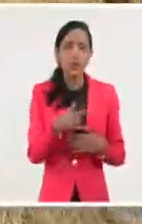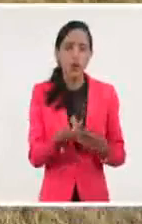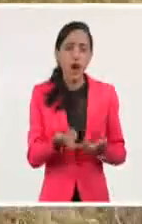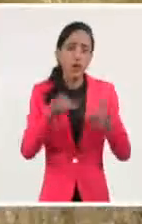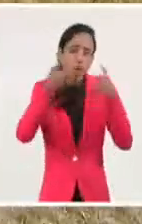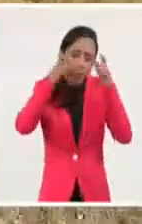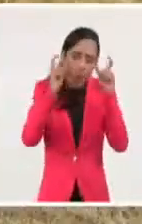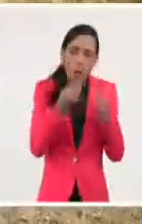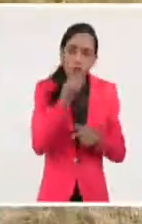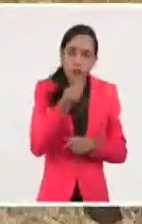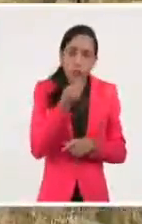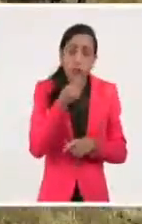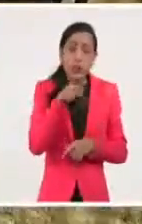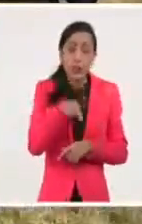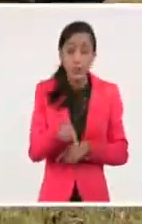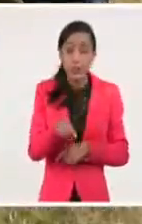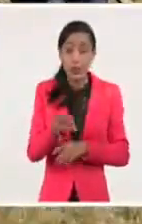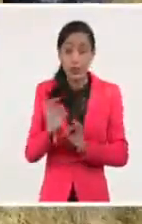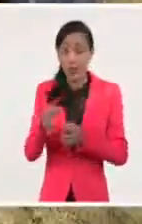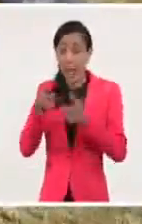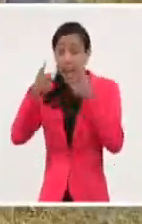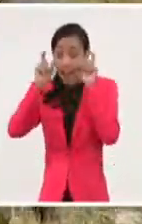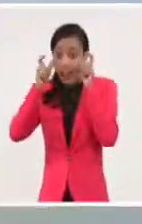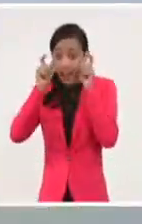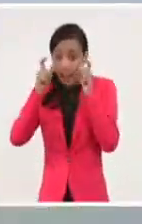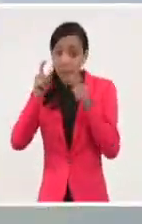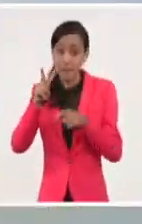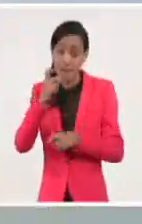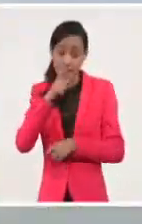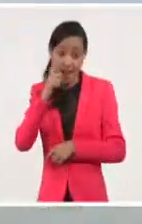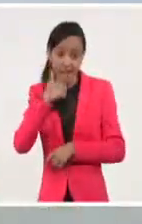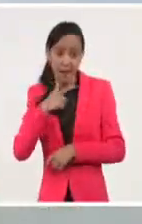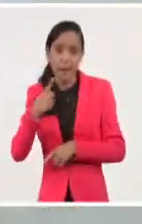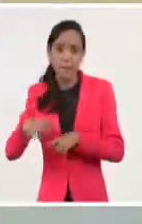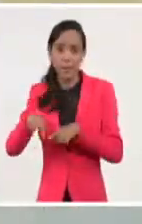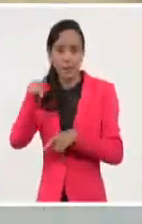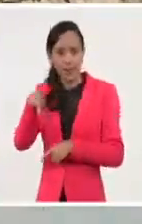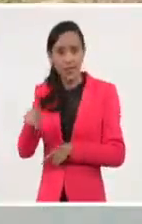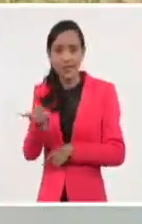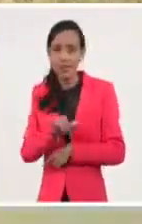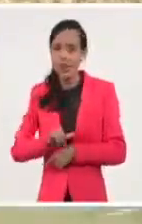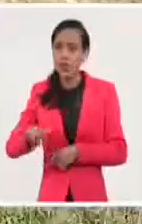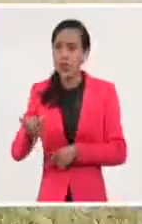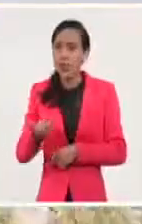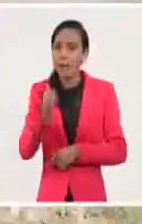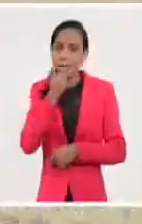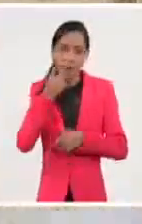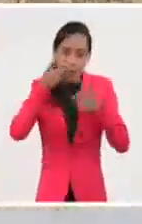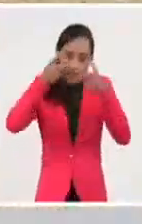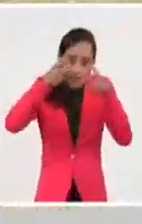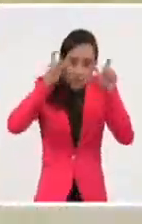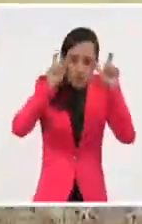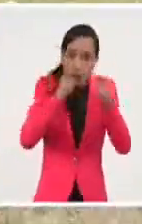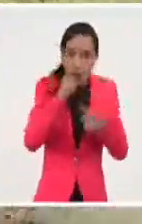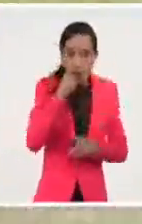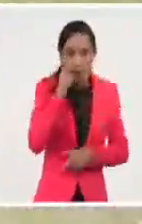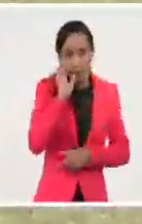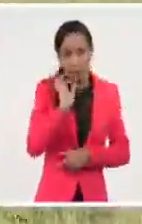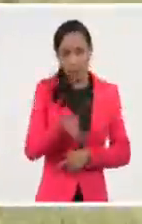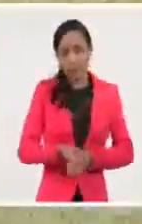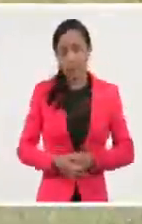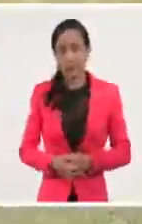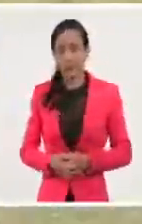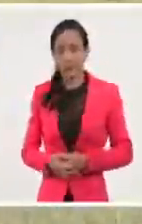que además del ganado vacuno, el bufalino también reine en las tierras de Yaguajay. En Santi